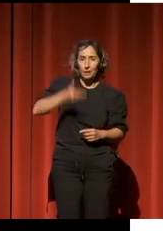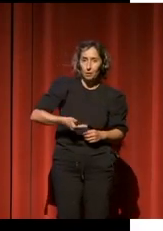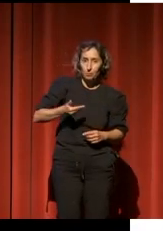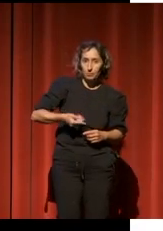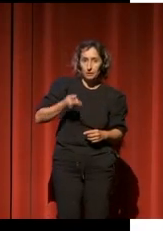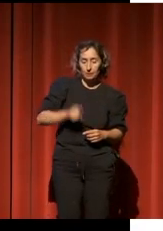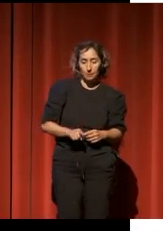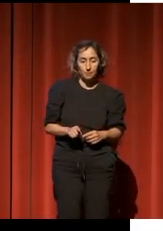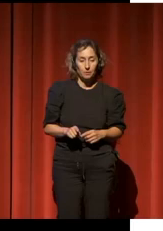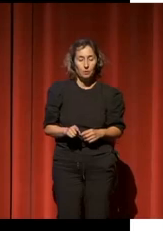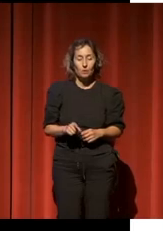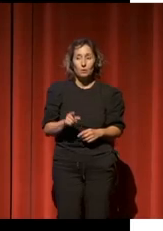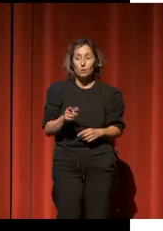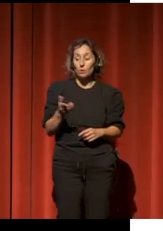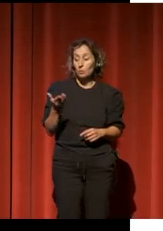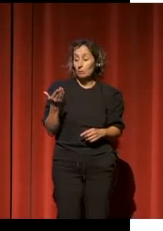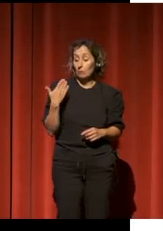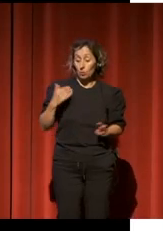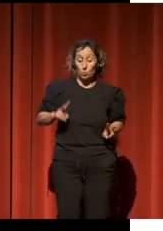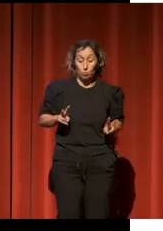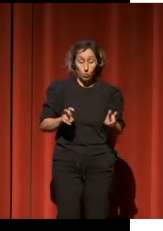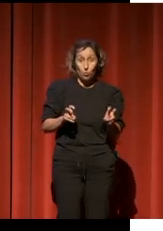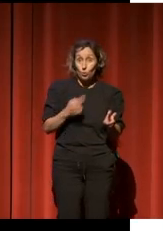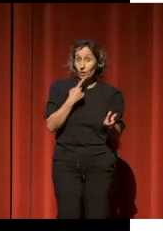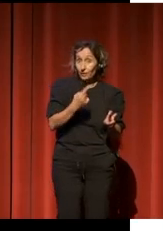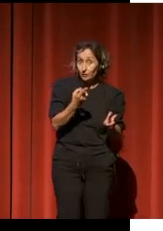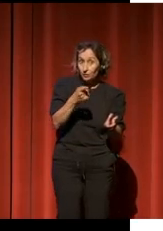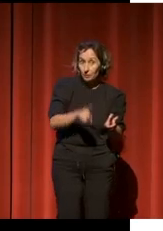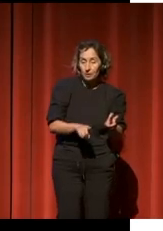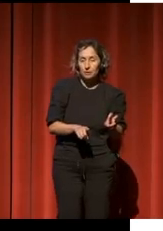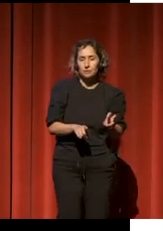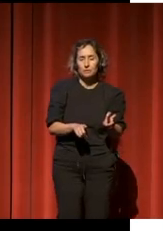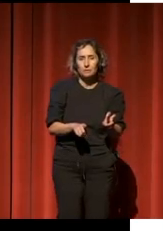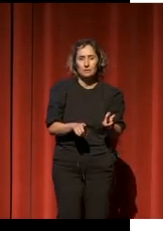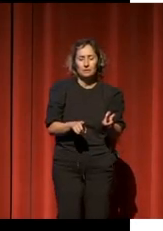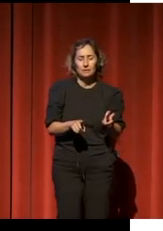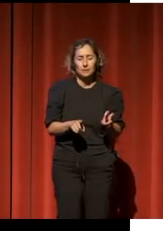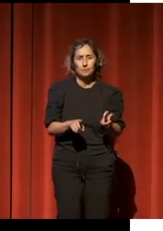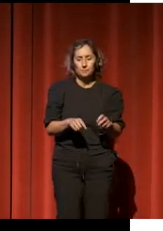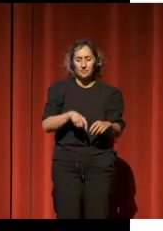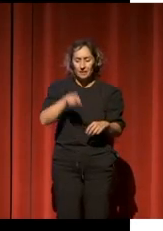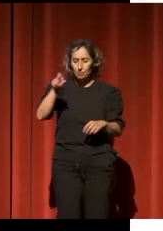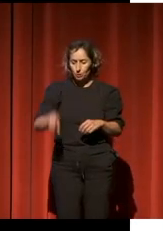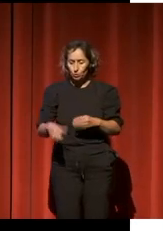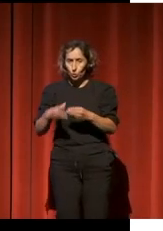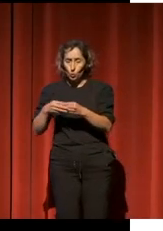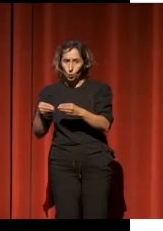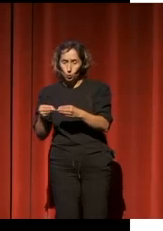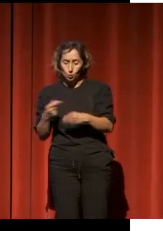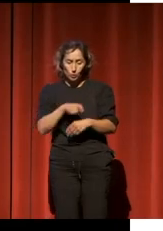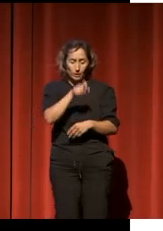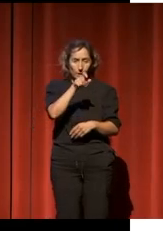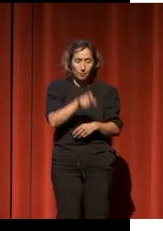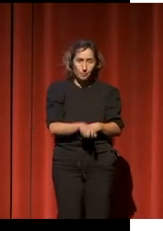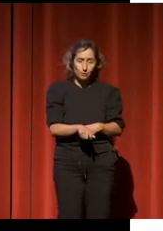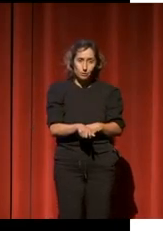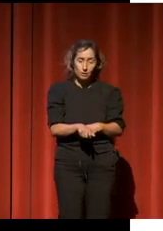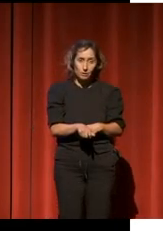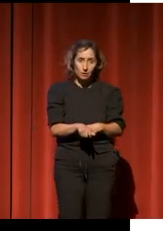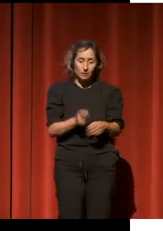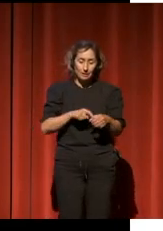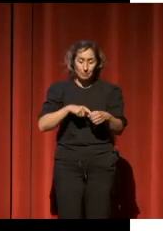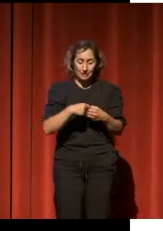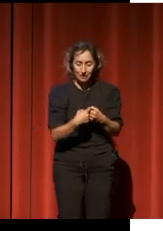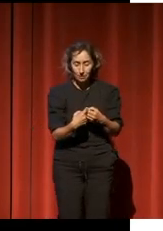que lo decíamos a la introducción un poco refiriéndonos a esta discusión entre personas usuarias y personas eh